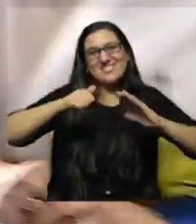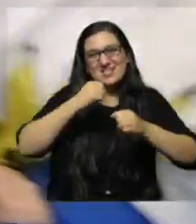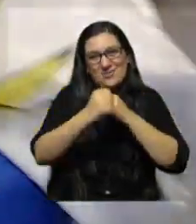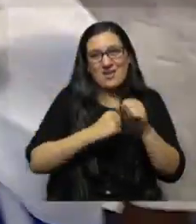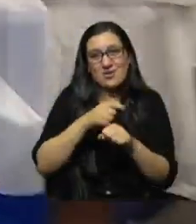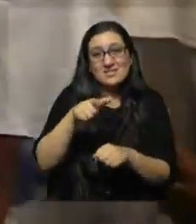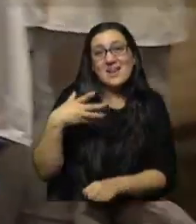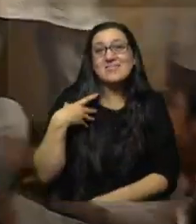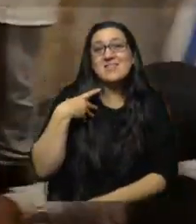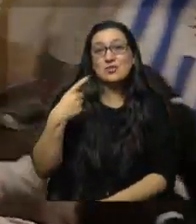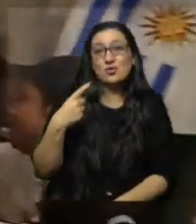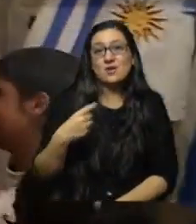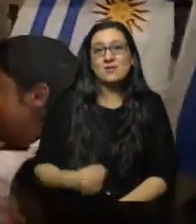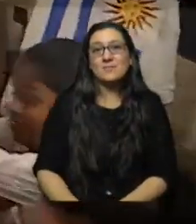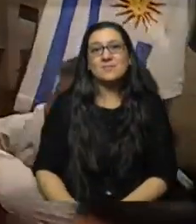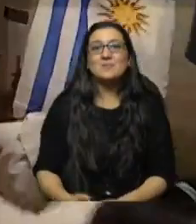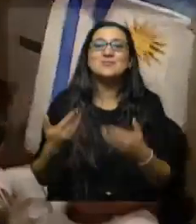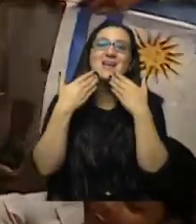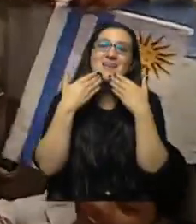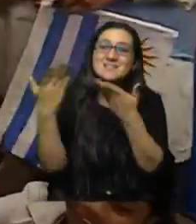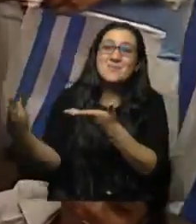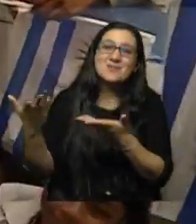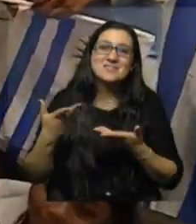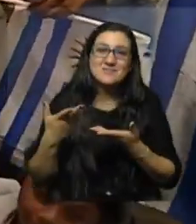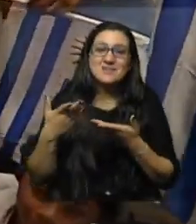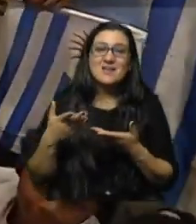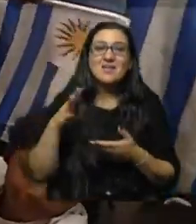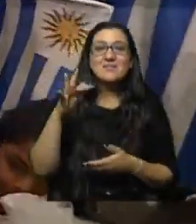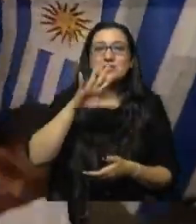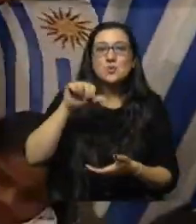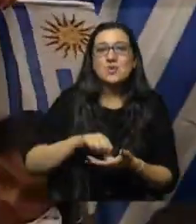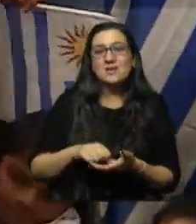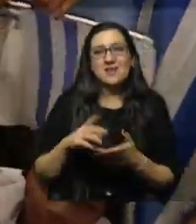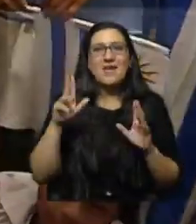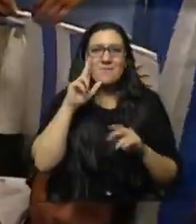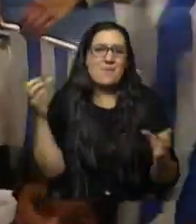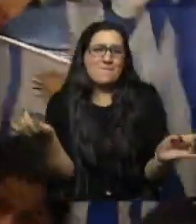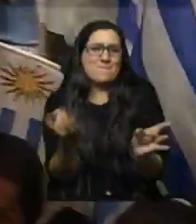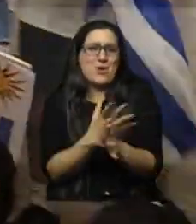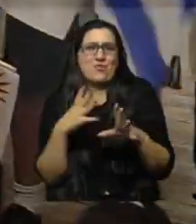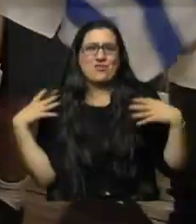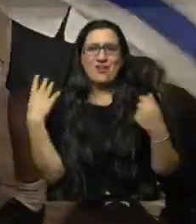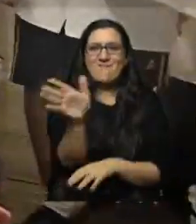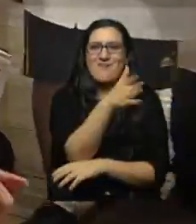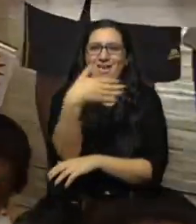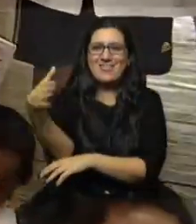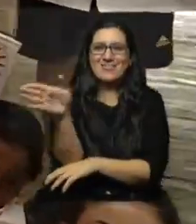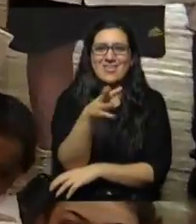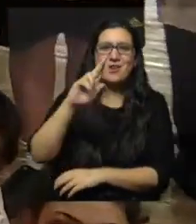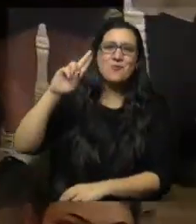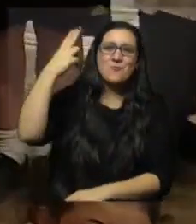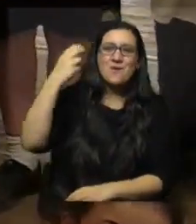número 16. Bueno, directora, gracias por recibir este móvil de TV Ciudad. La vemos embanderada con la bandera de Uruguay. ¿Cuántos